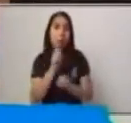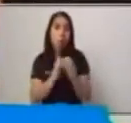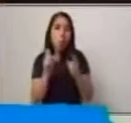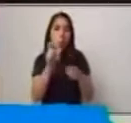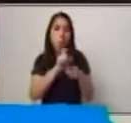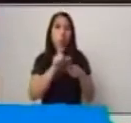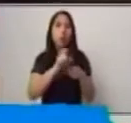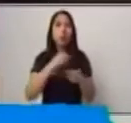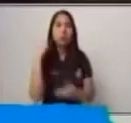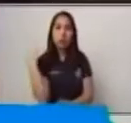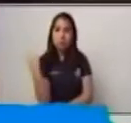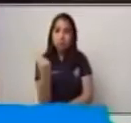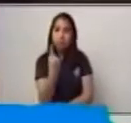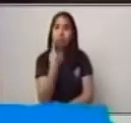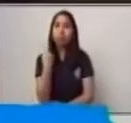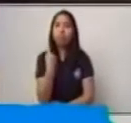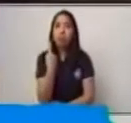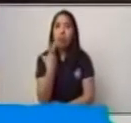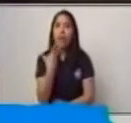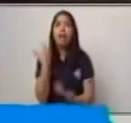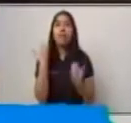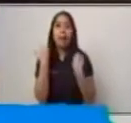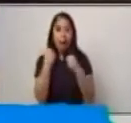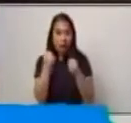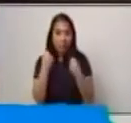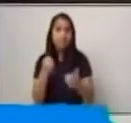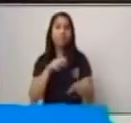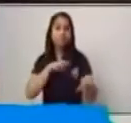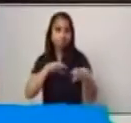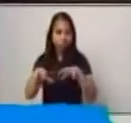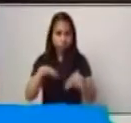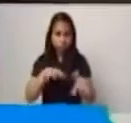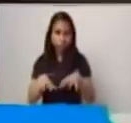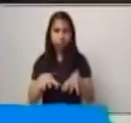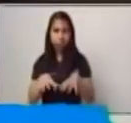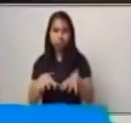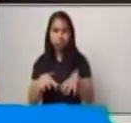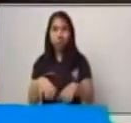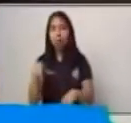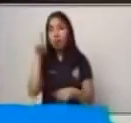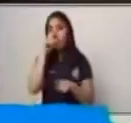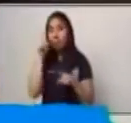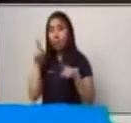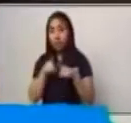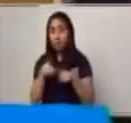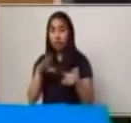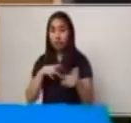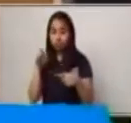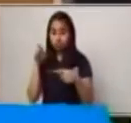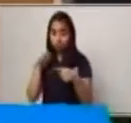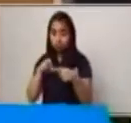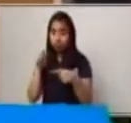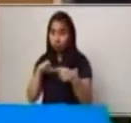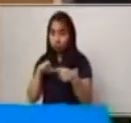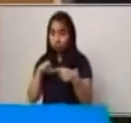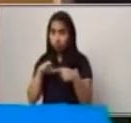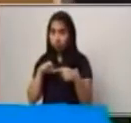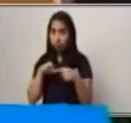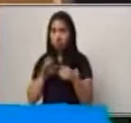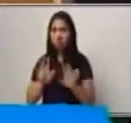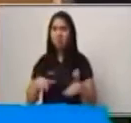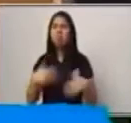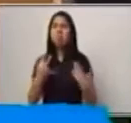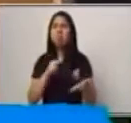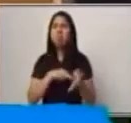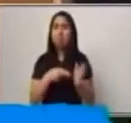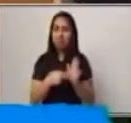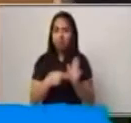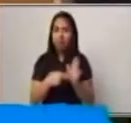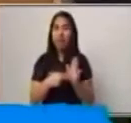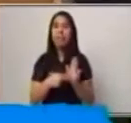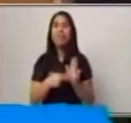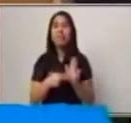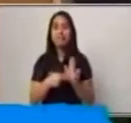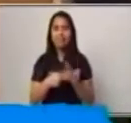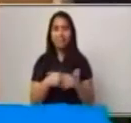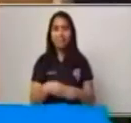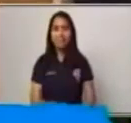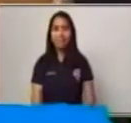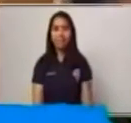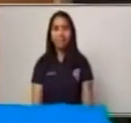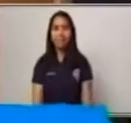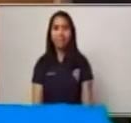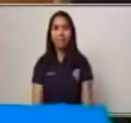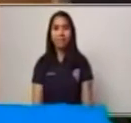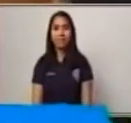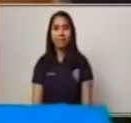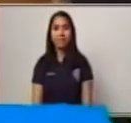hablando. Y el predicado es lo que se dice o de lo que se predica del